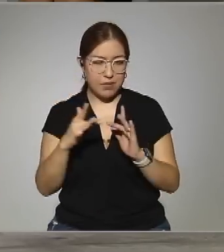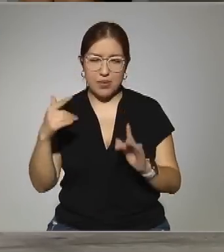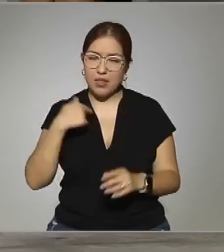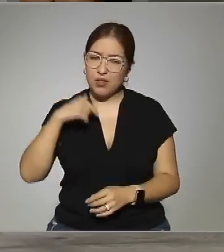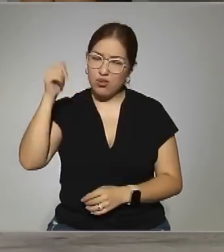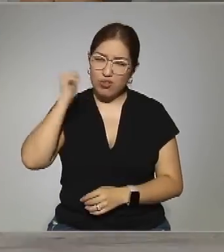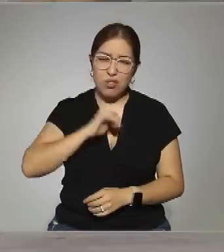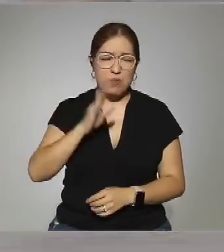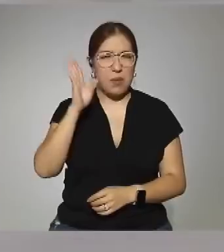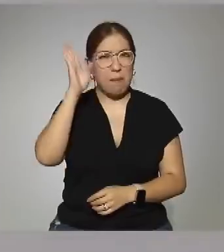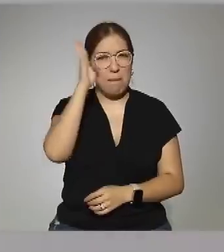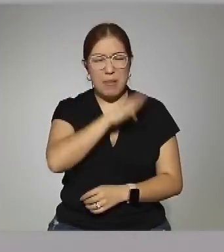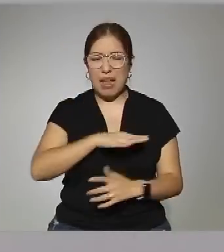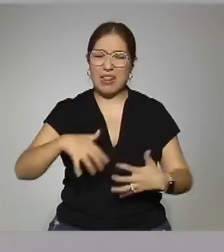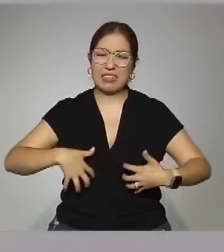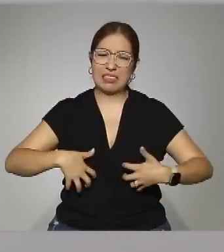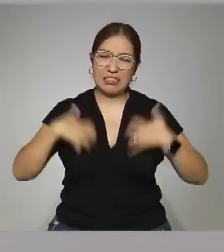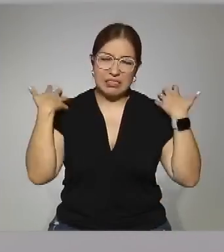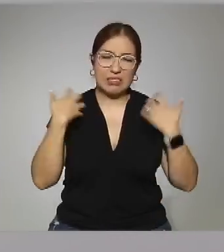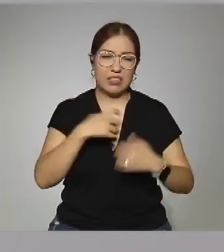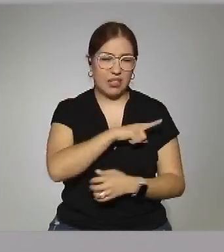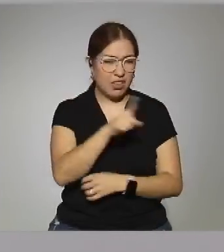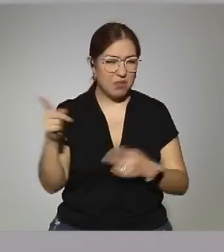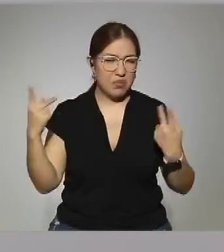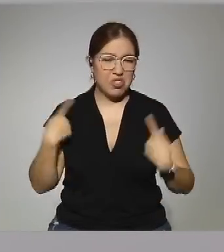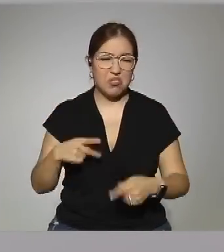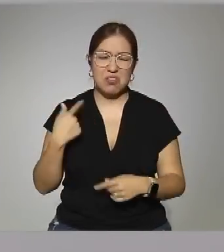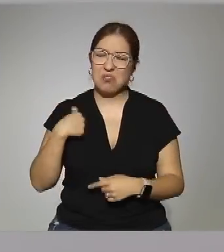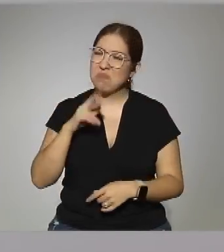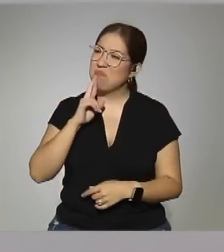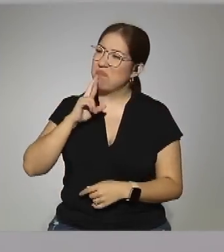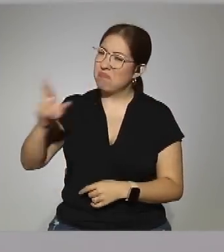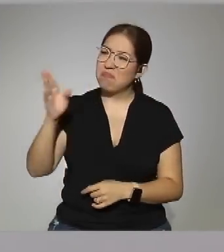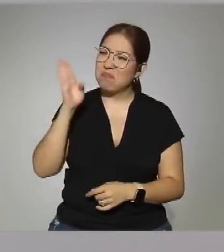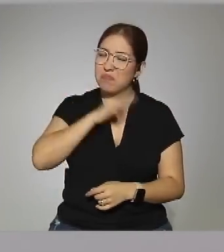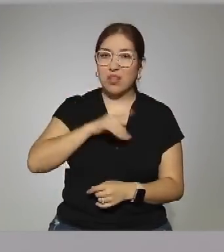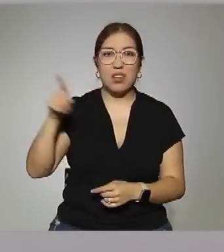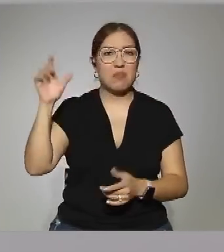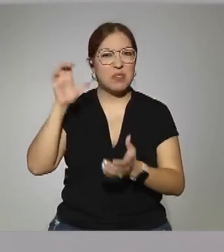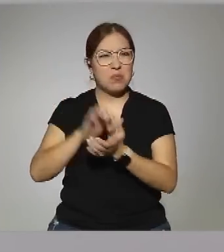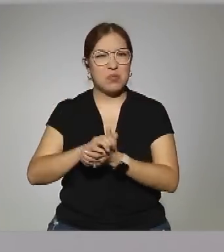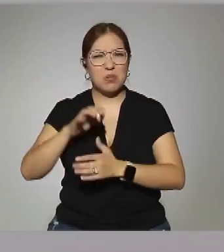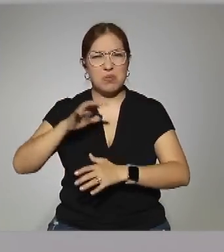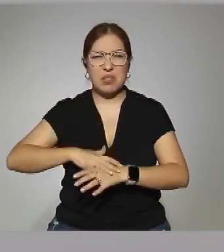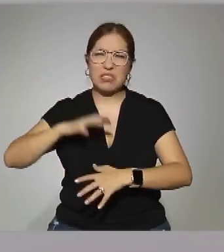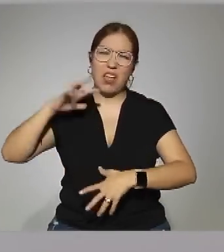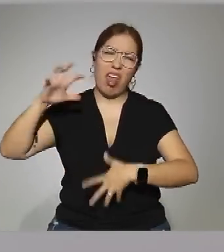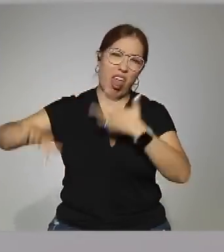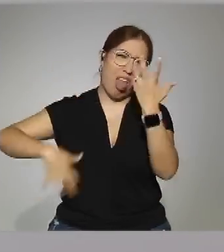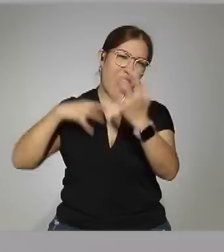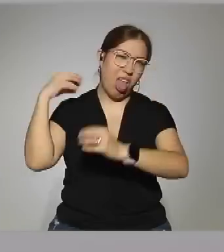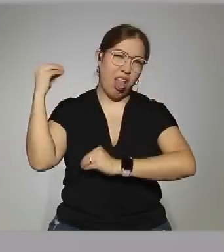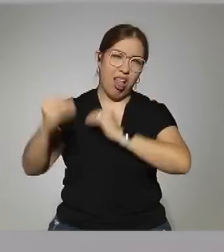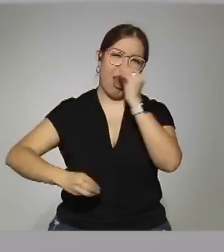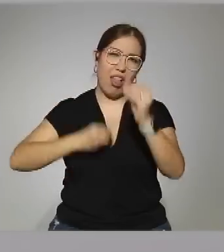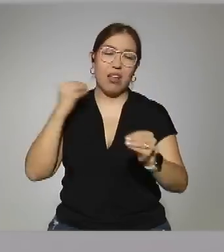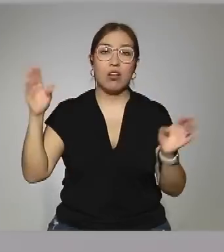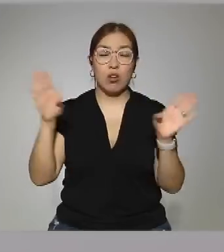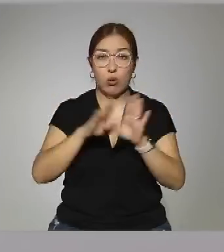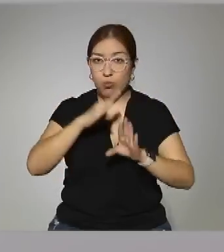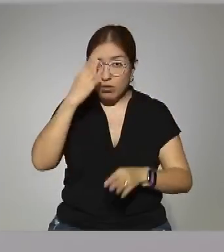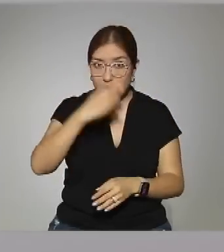mal humor. A todas las personas les contesto de mal modo. Con mi esposo todo lo llevo al conflicto. ¿Cómo puedo saber si mi forma de ser